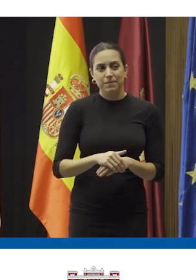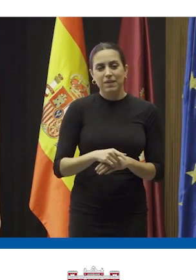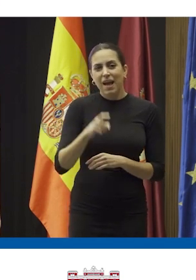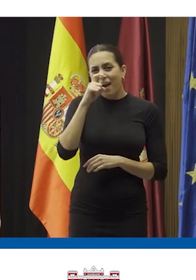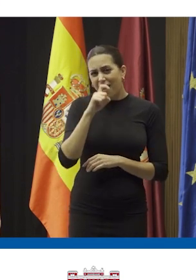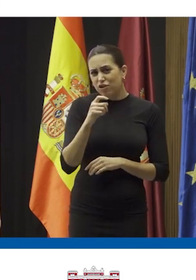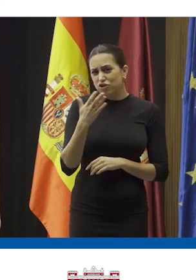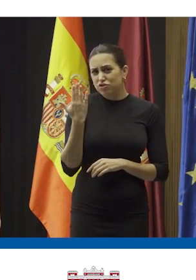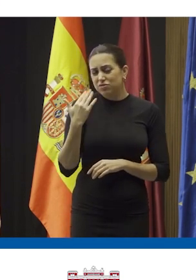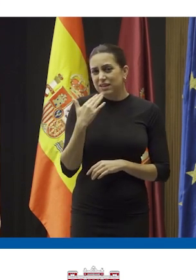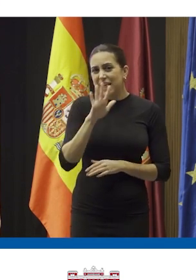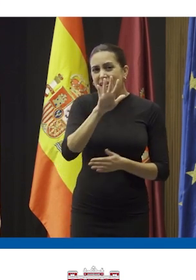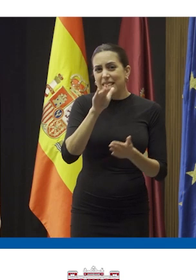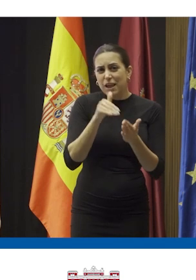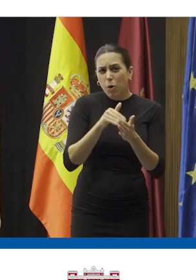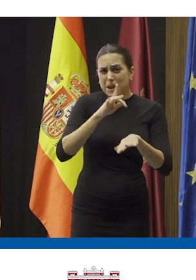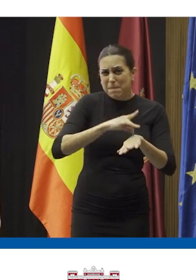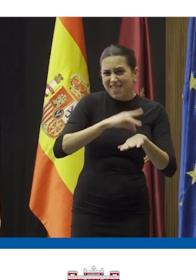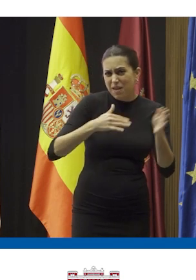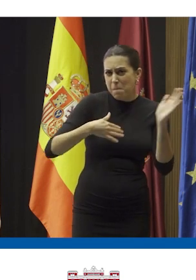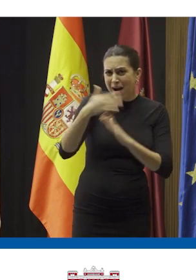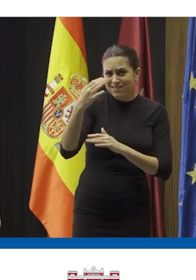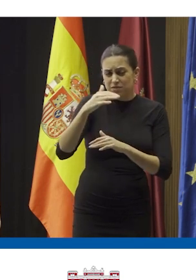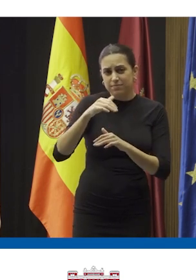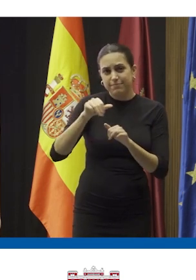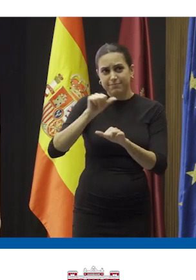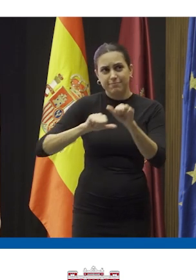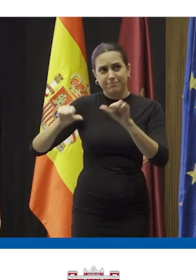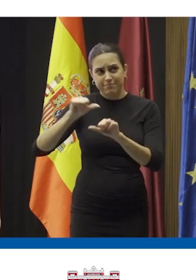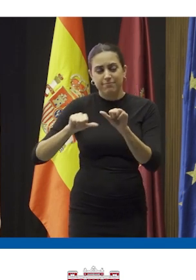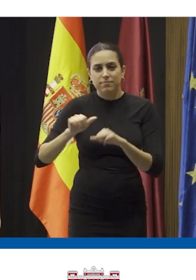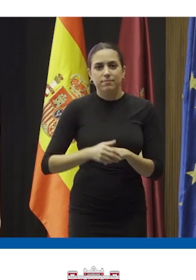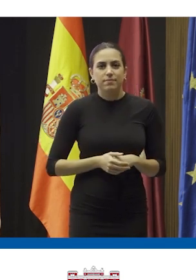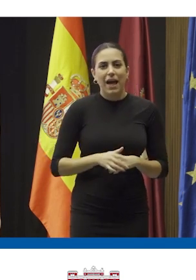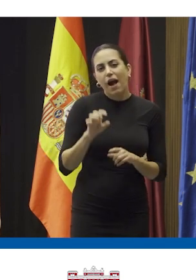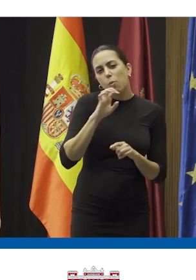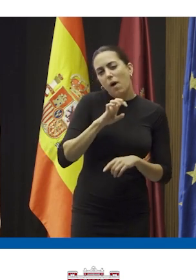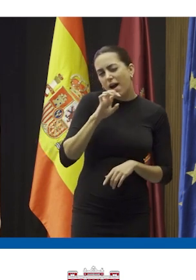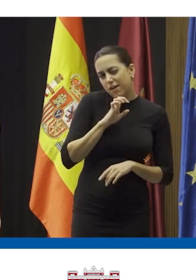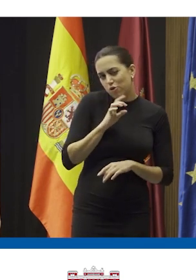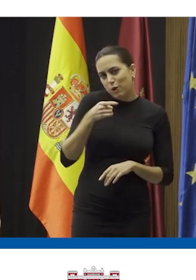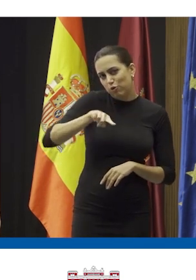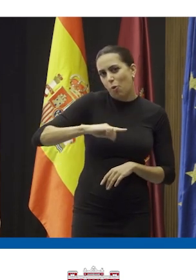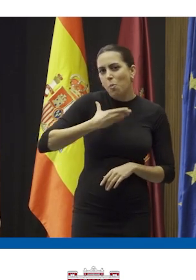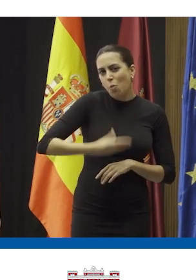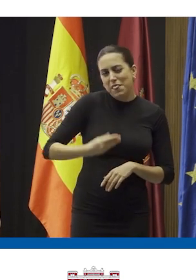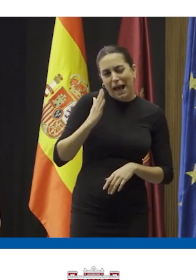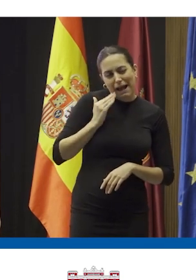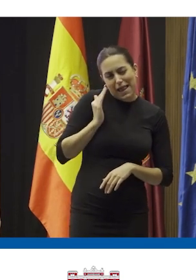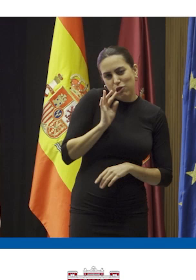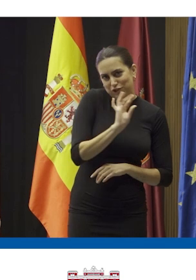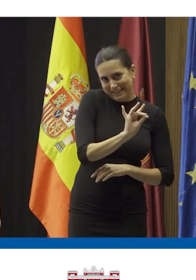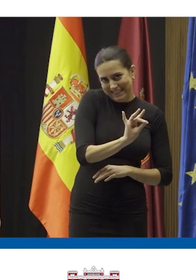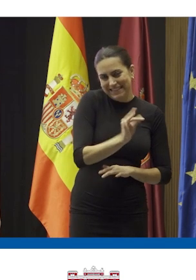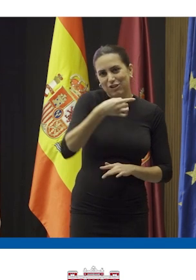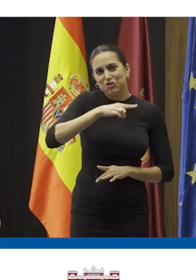años más de 5.000 pacientes. Que curiosamente, como anécdota, con nuestro cariño a Murcia, por supuesto,